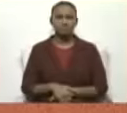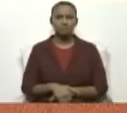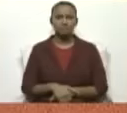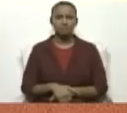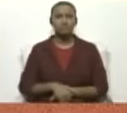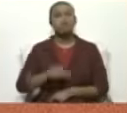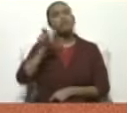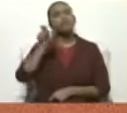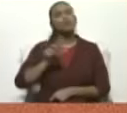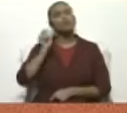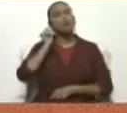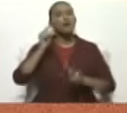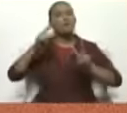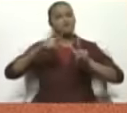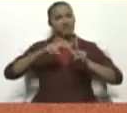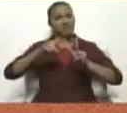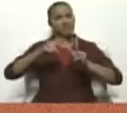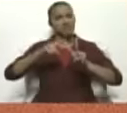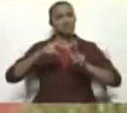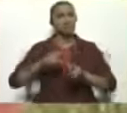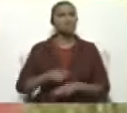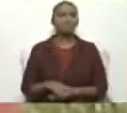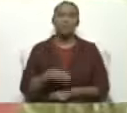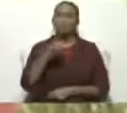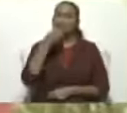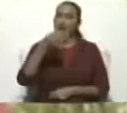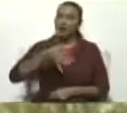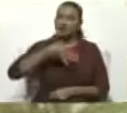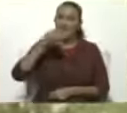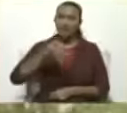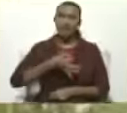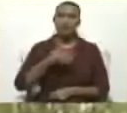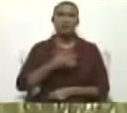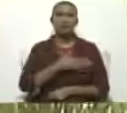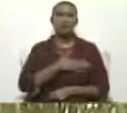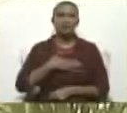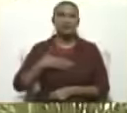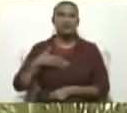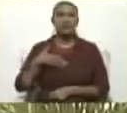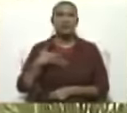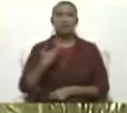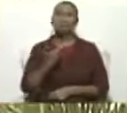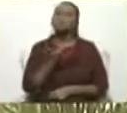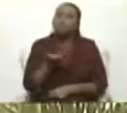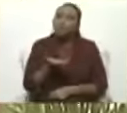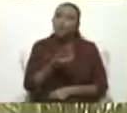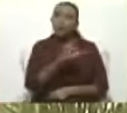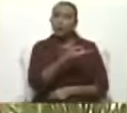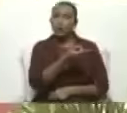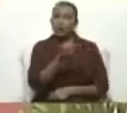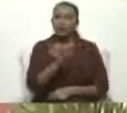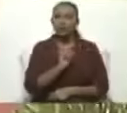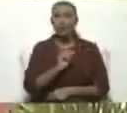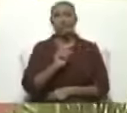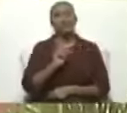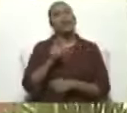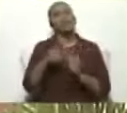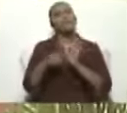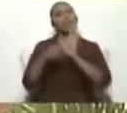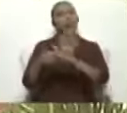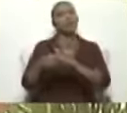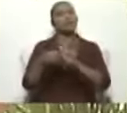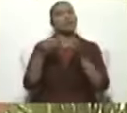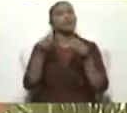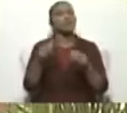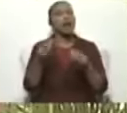BTV. Buenas tardes. Quisiera saber cuál ha sido el mensaje que deja este simulacro electoral de cara